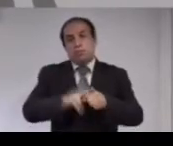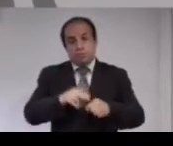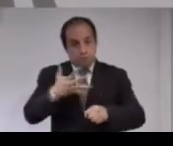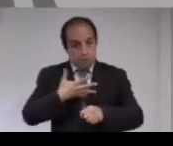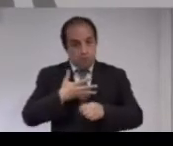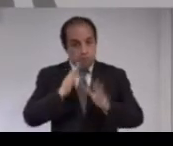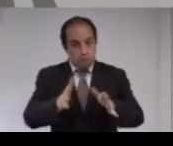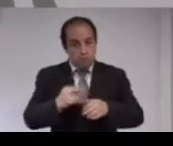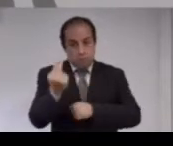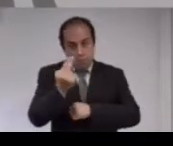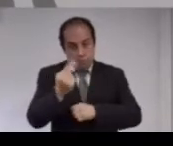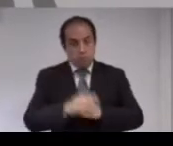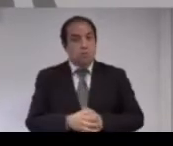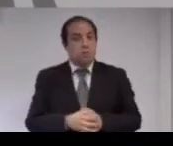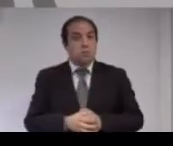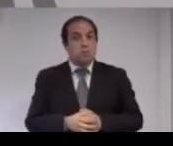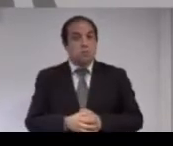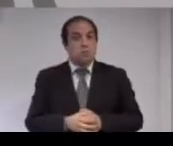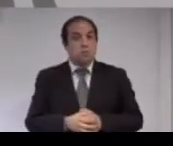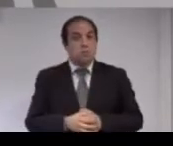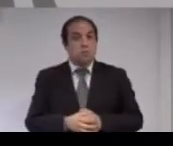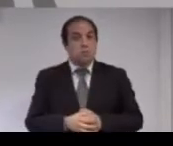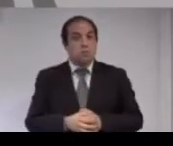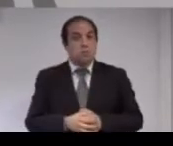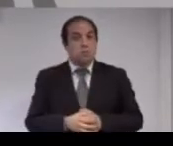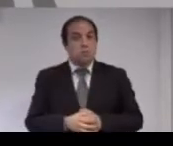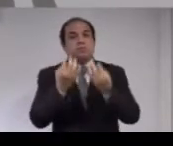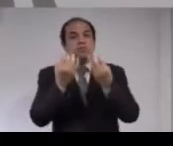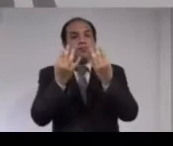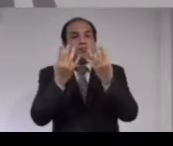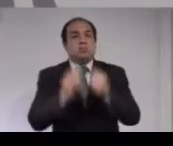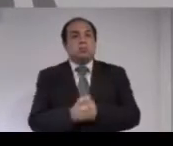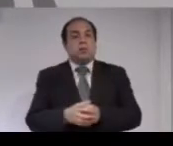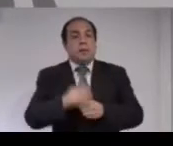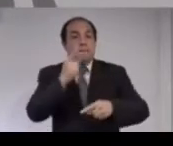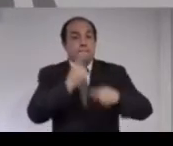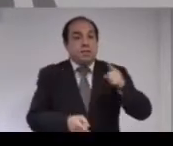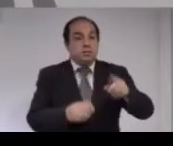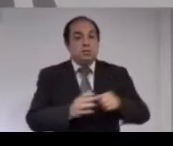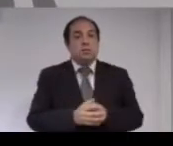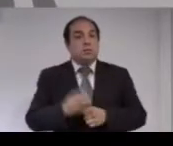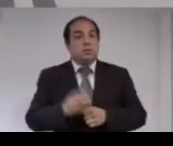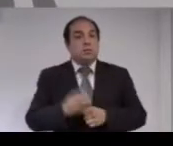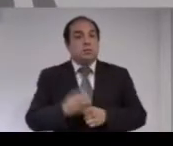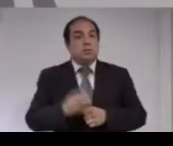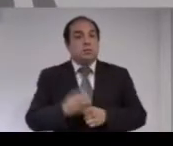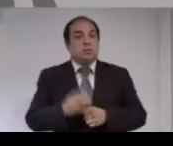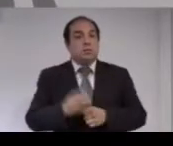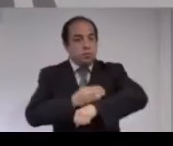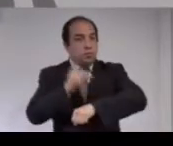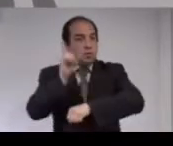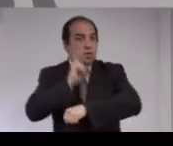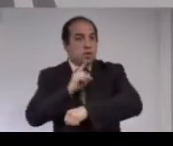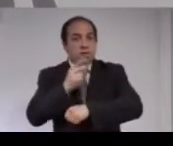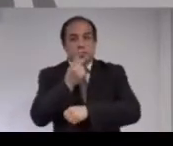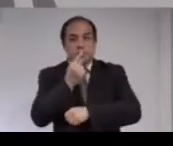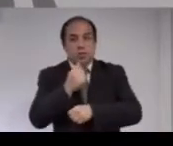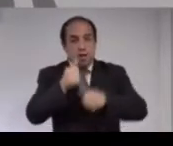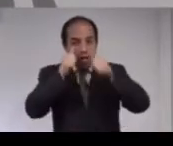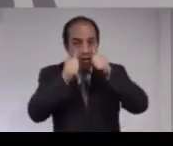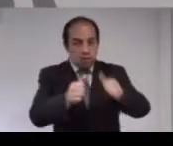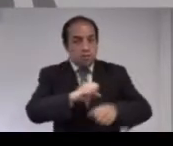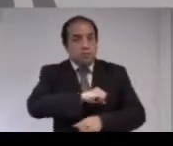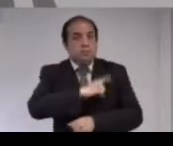las que lo requirieron, en cuanto a eso, sabemos que se son radios, pero todavía no tenemos esa en atender su salud.